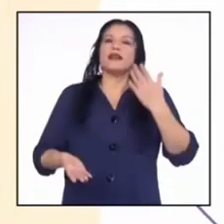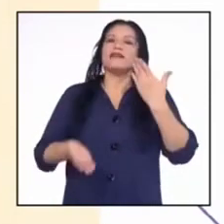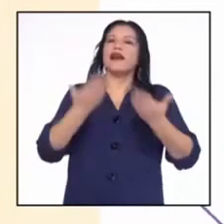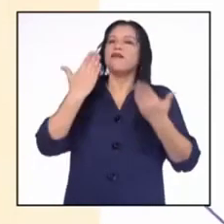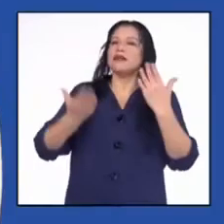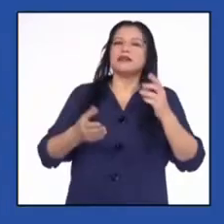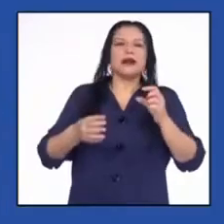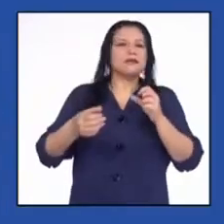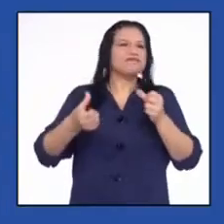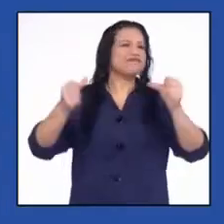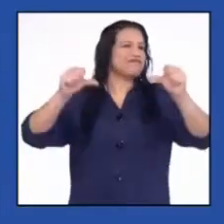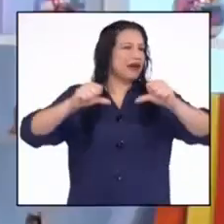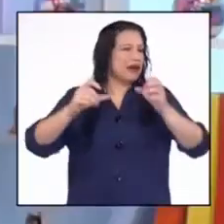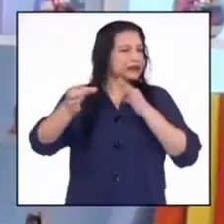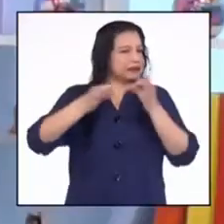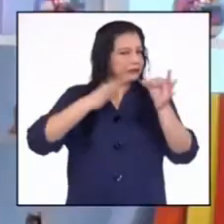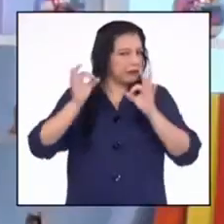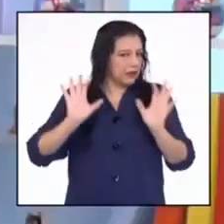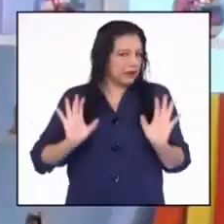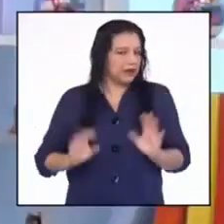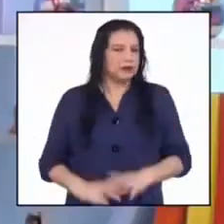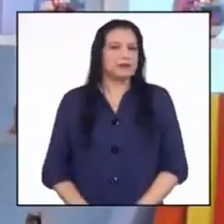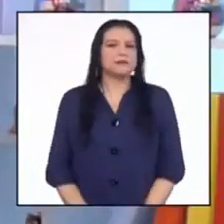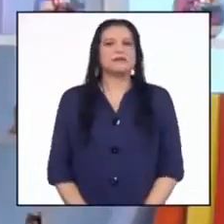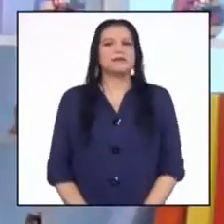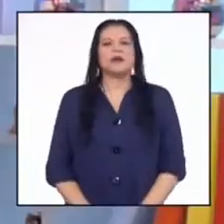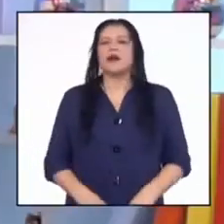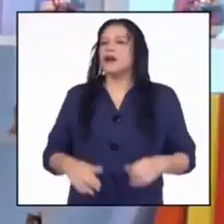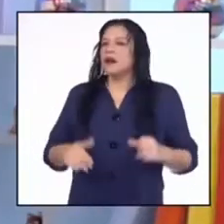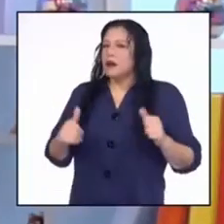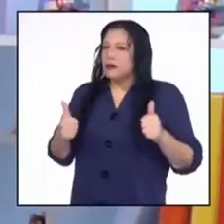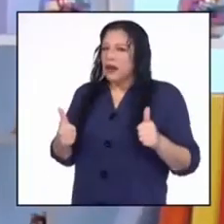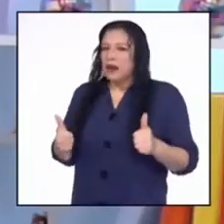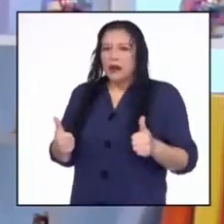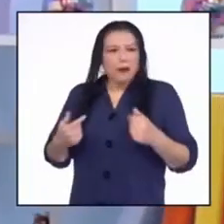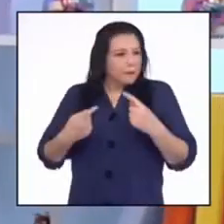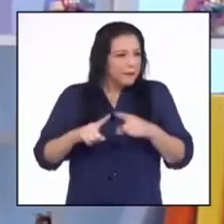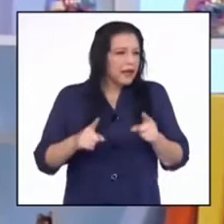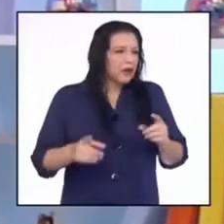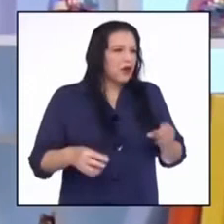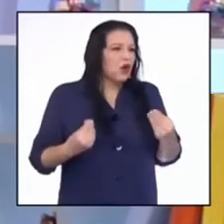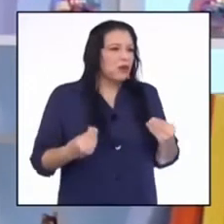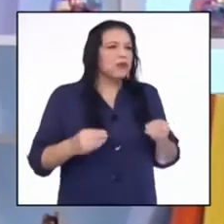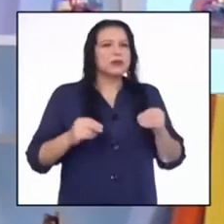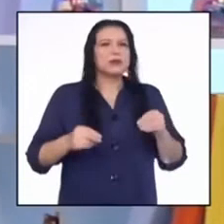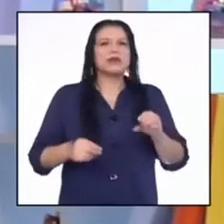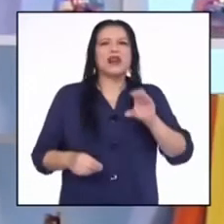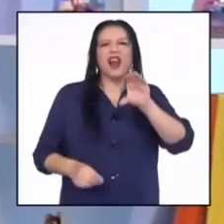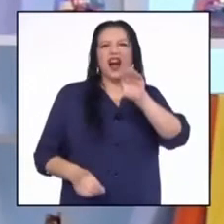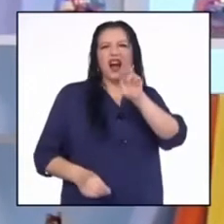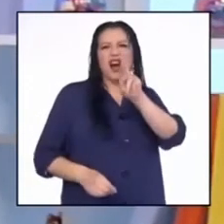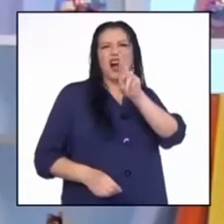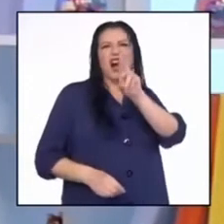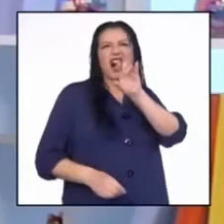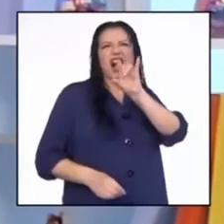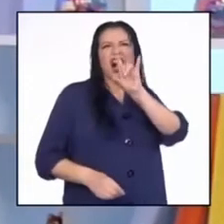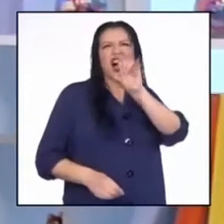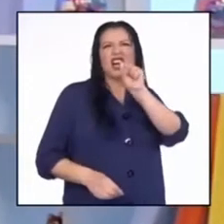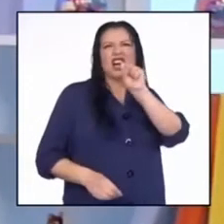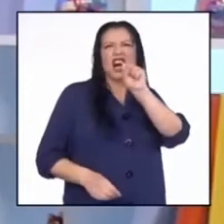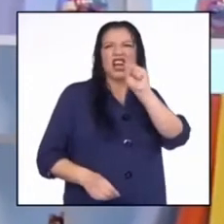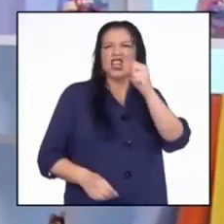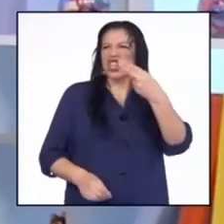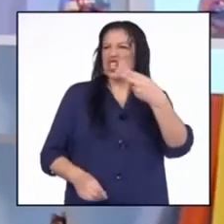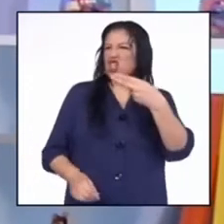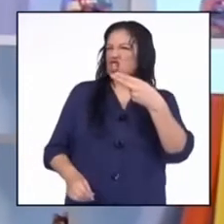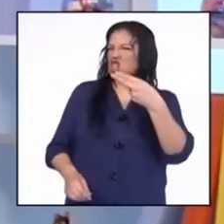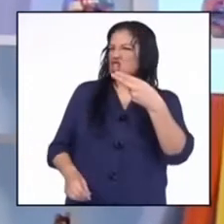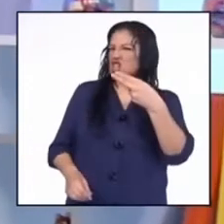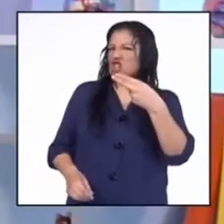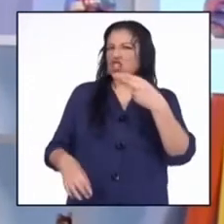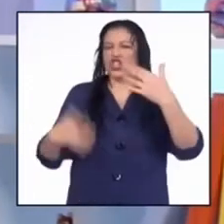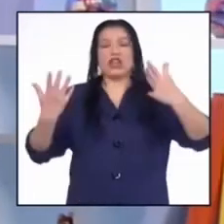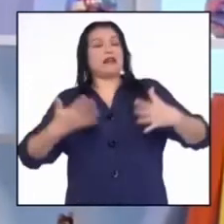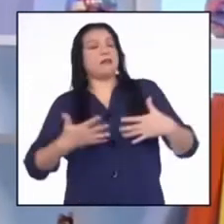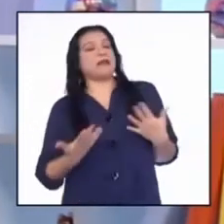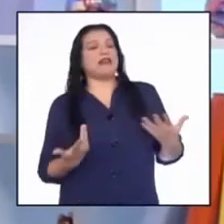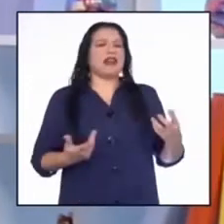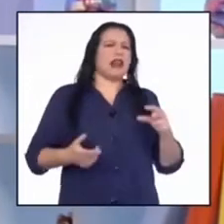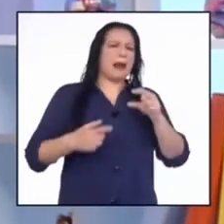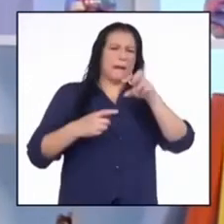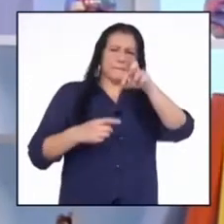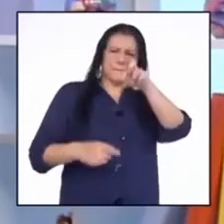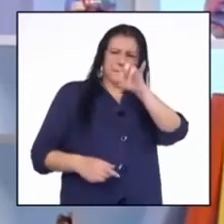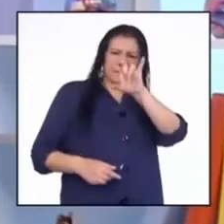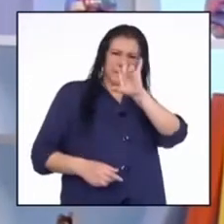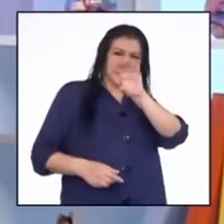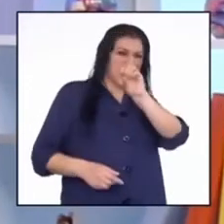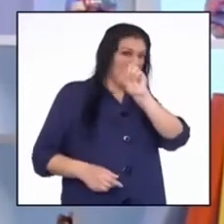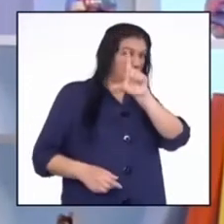explicada. Bien, pero ¿cómo vas a poner que la crush no les da bola o que hay que pasar la piola? Me parece